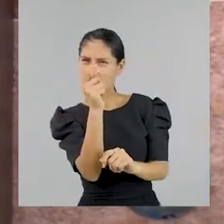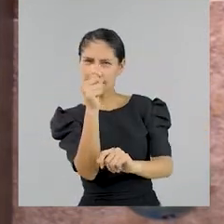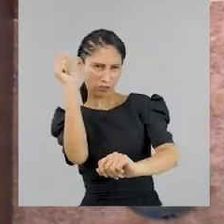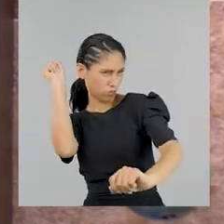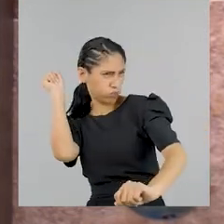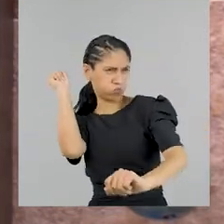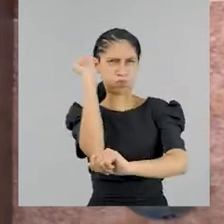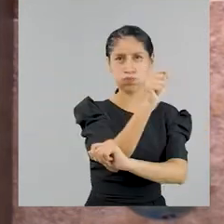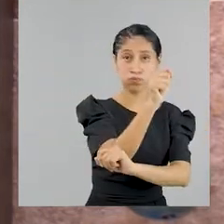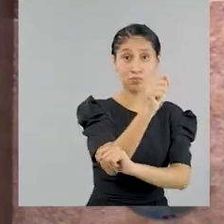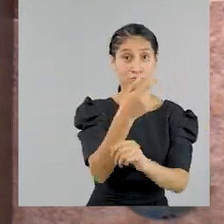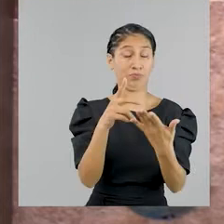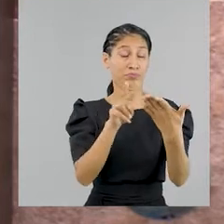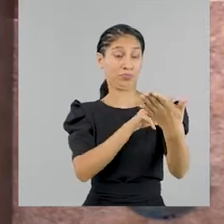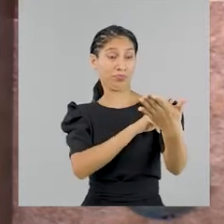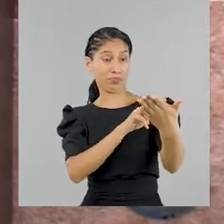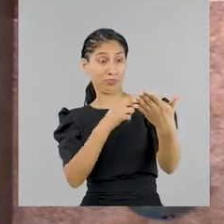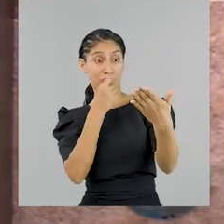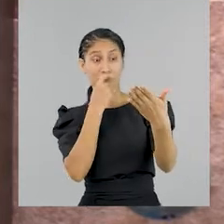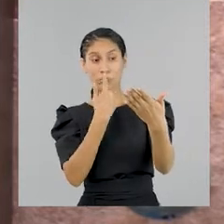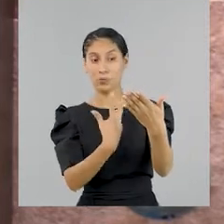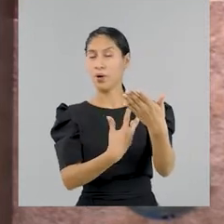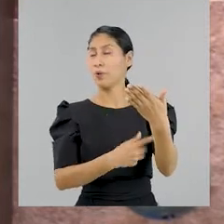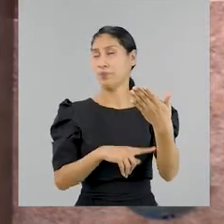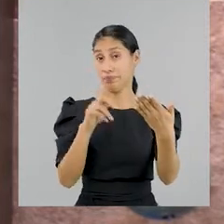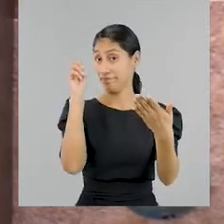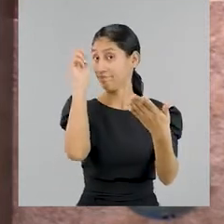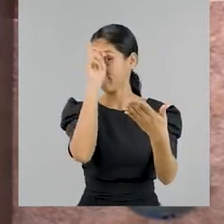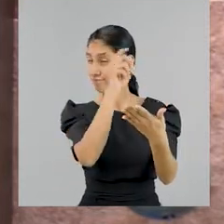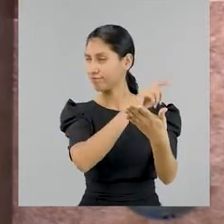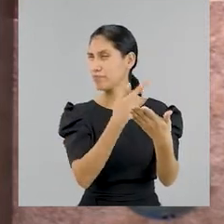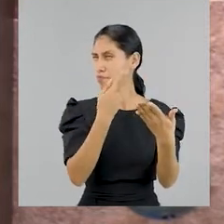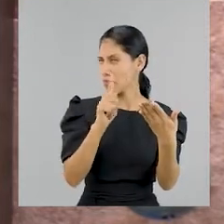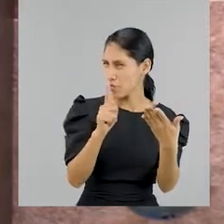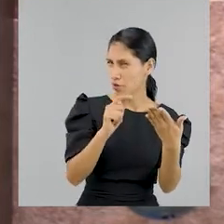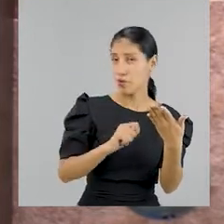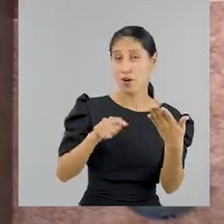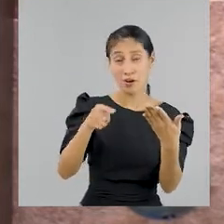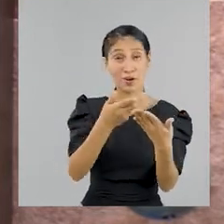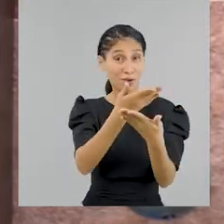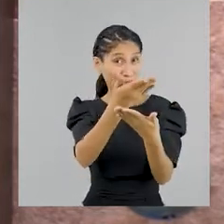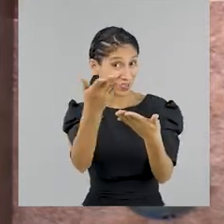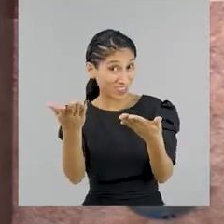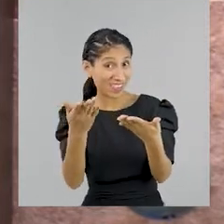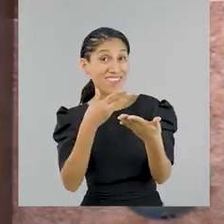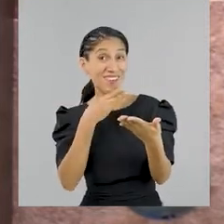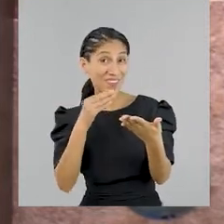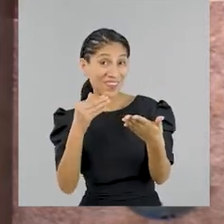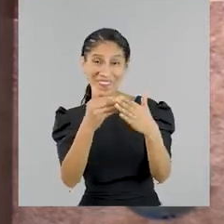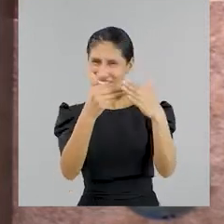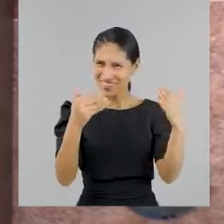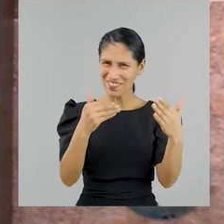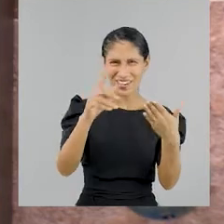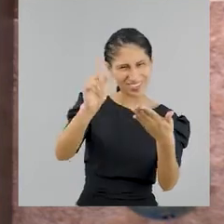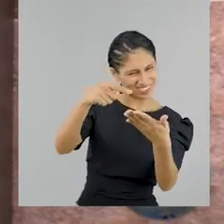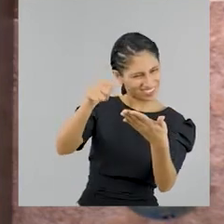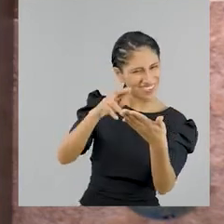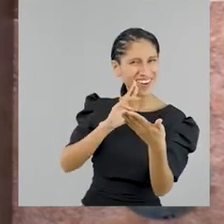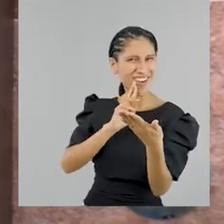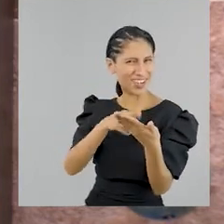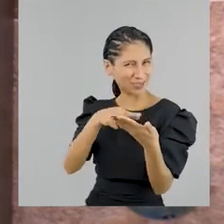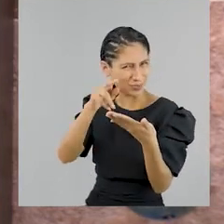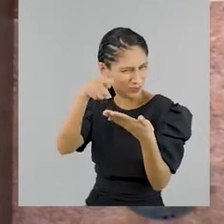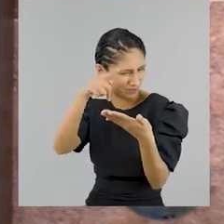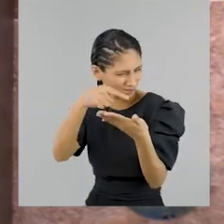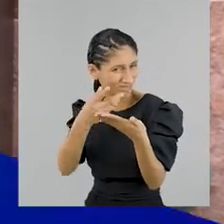andino. Vaya que esta situación es algo compleja, pero con la ayuda de las chicas y los chicos de la pre lograremos encontrar